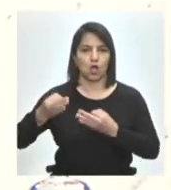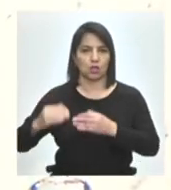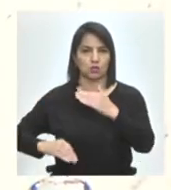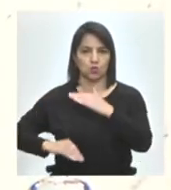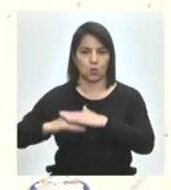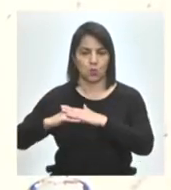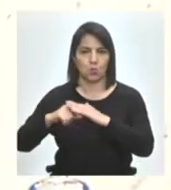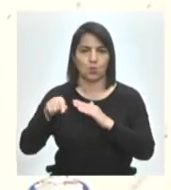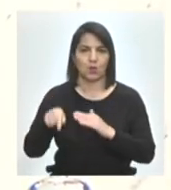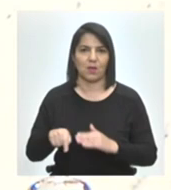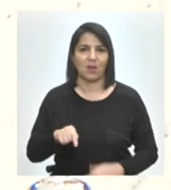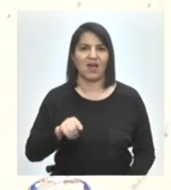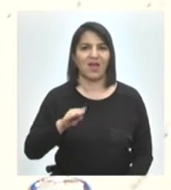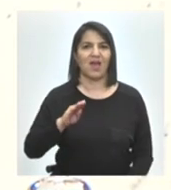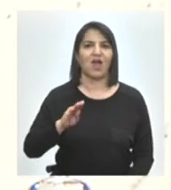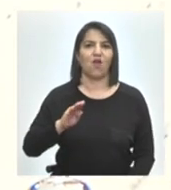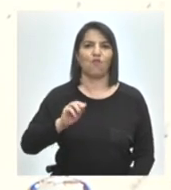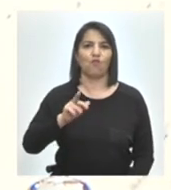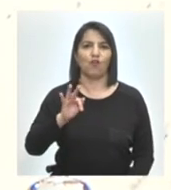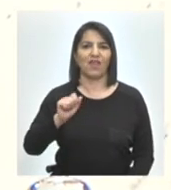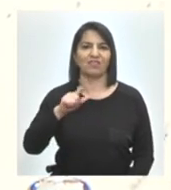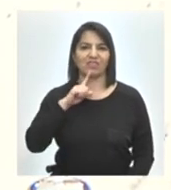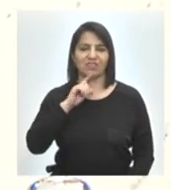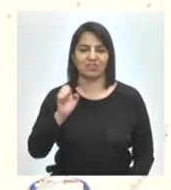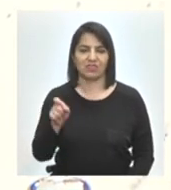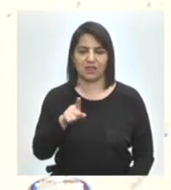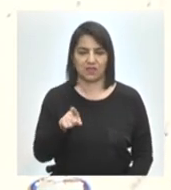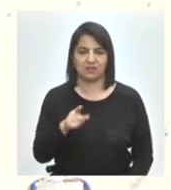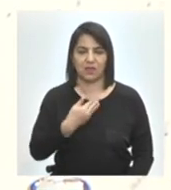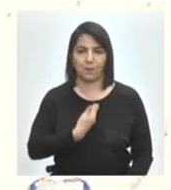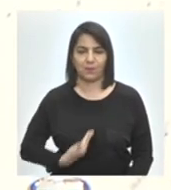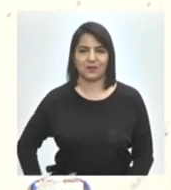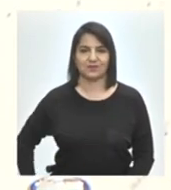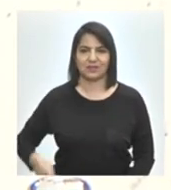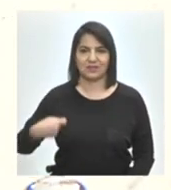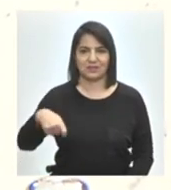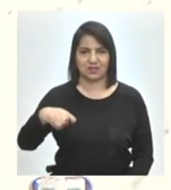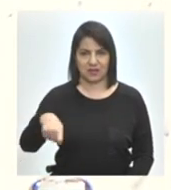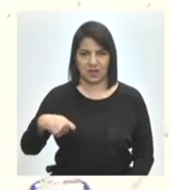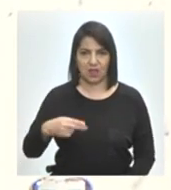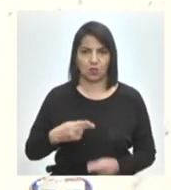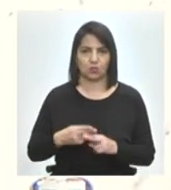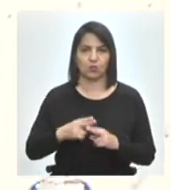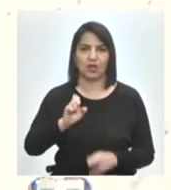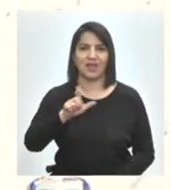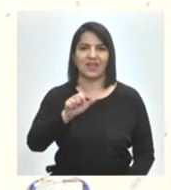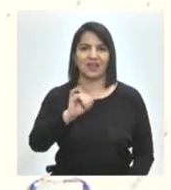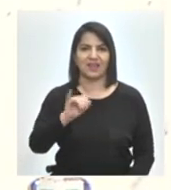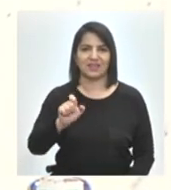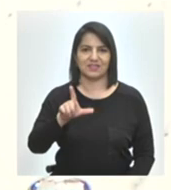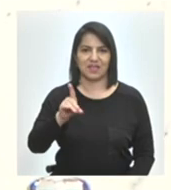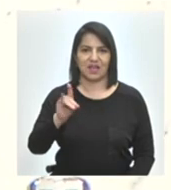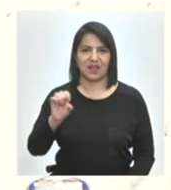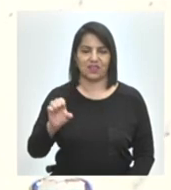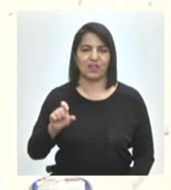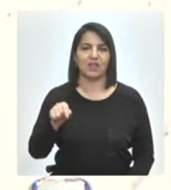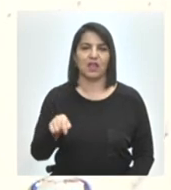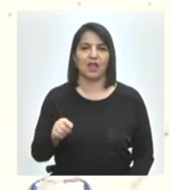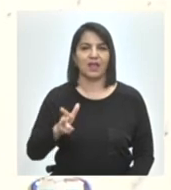Eduardo Fuentes Belmar, señor Presidente del Senado, don Álvaro Elizalde Soto, señoras y